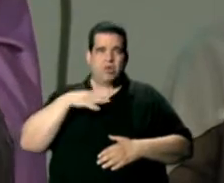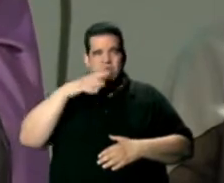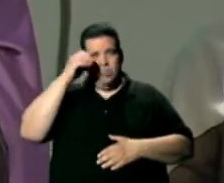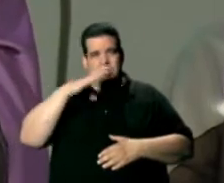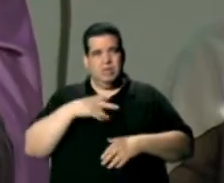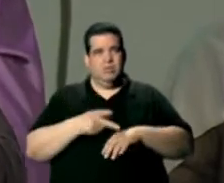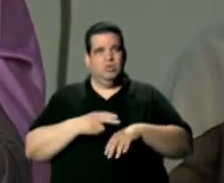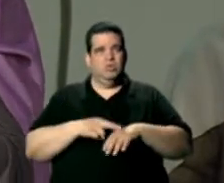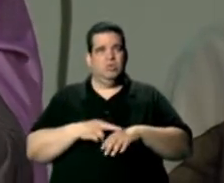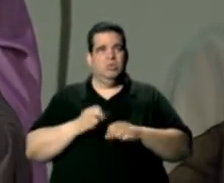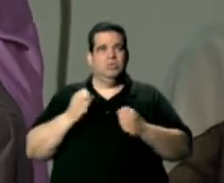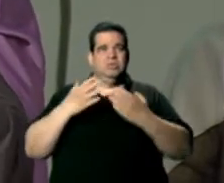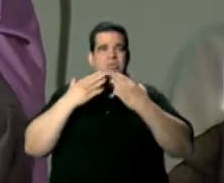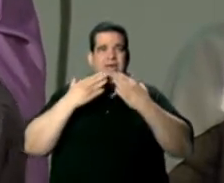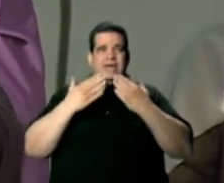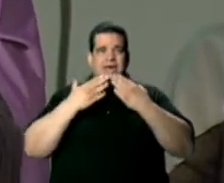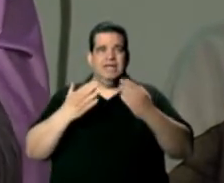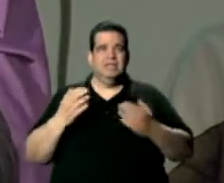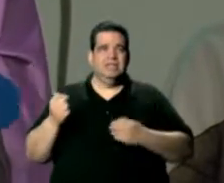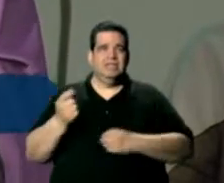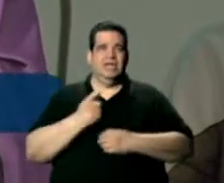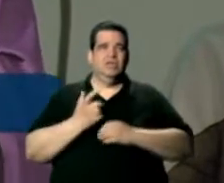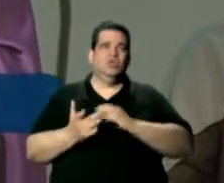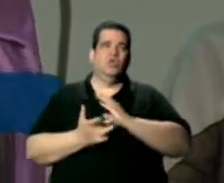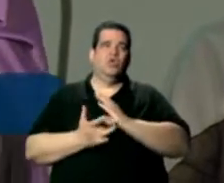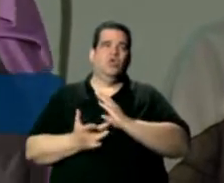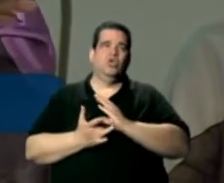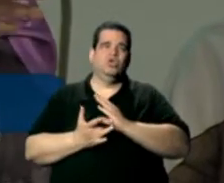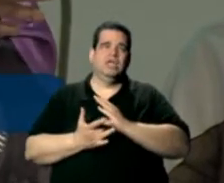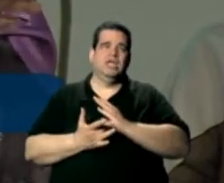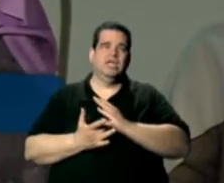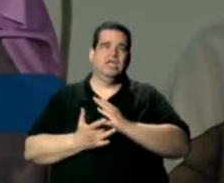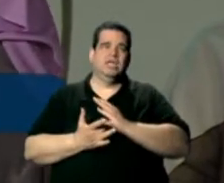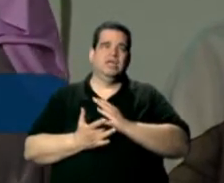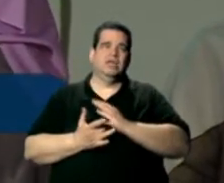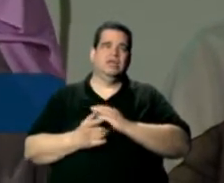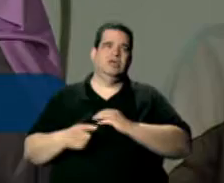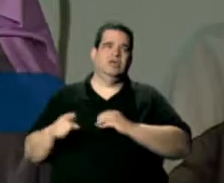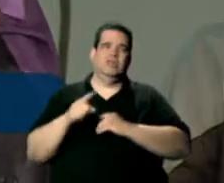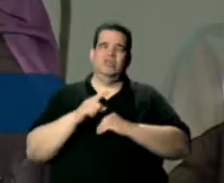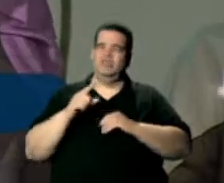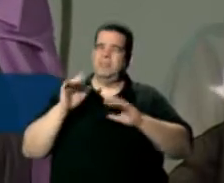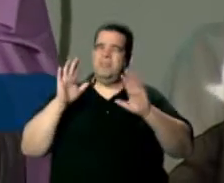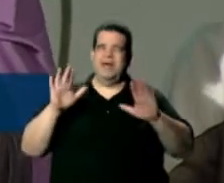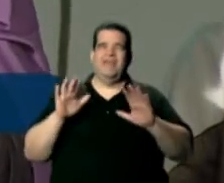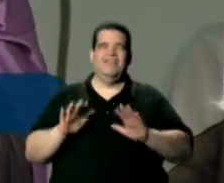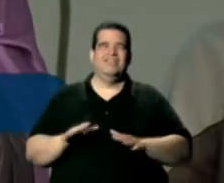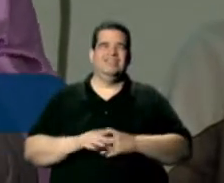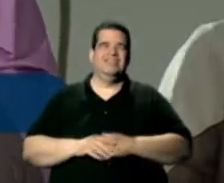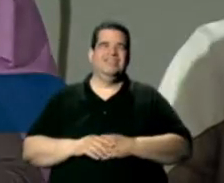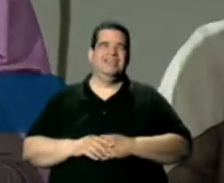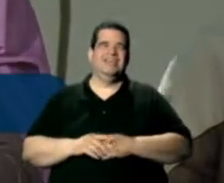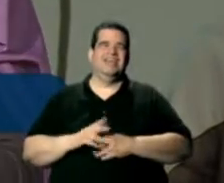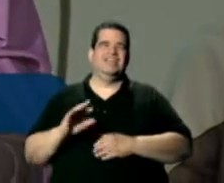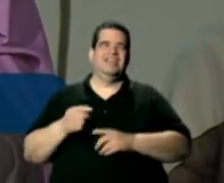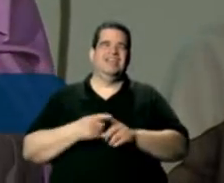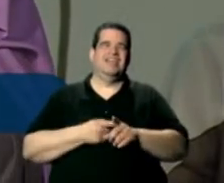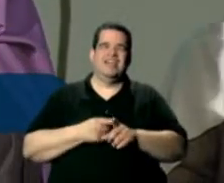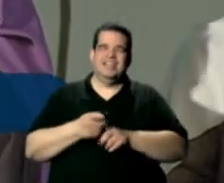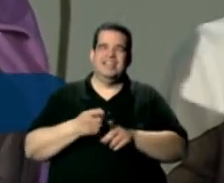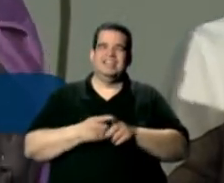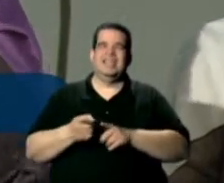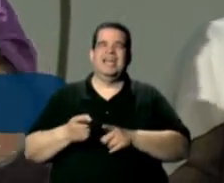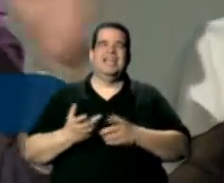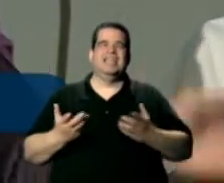bueno, también muchísimas gracias a los técnicos. Esos son los magos, pero olvídate, los protagonistas de la